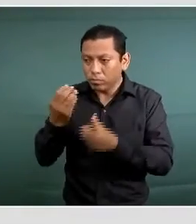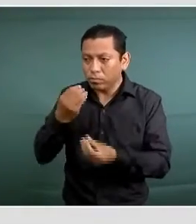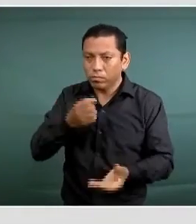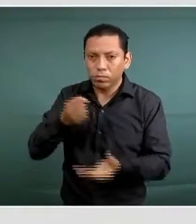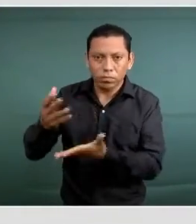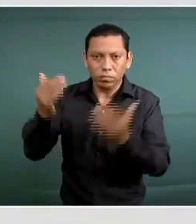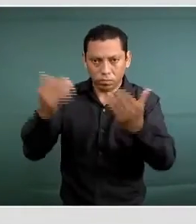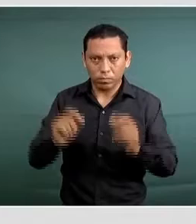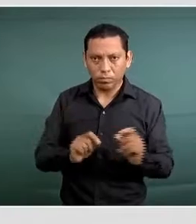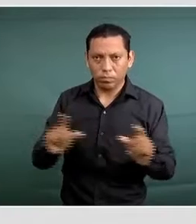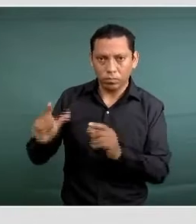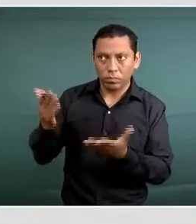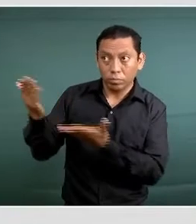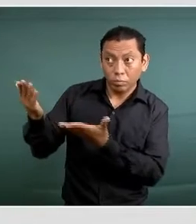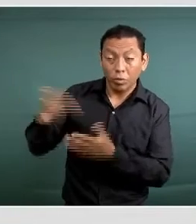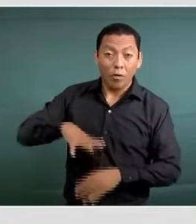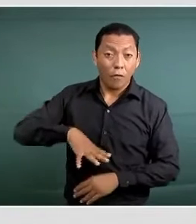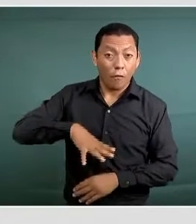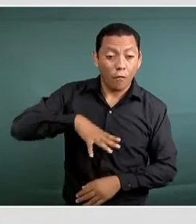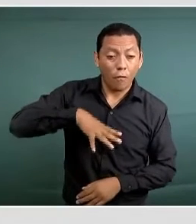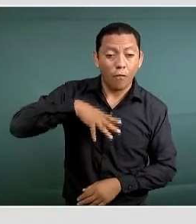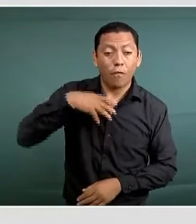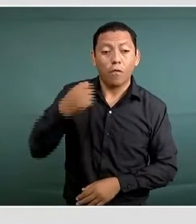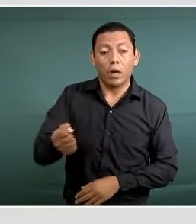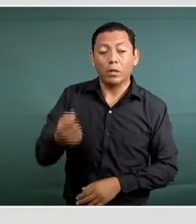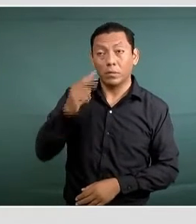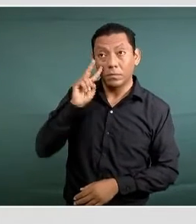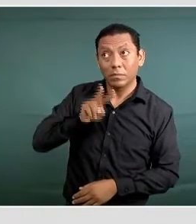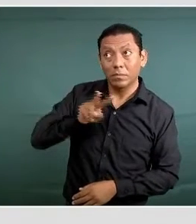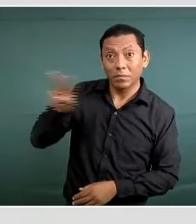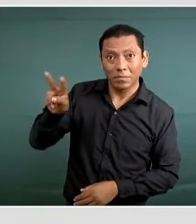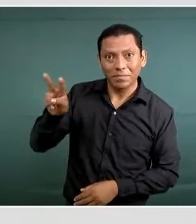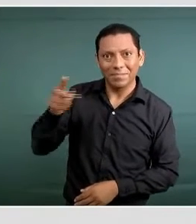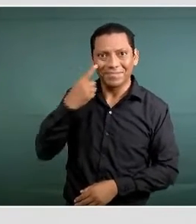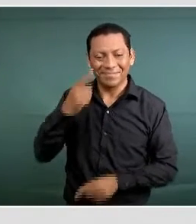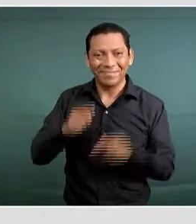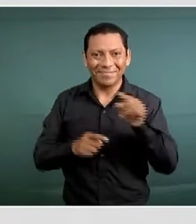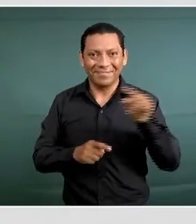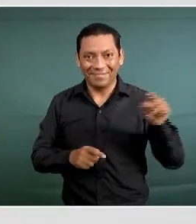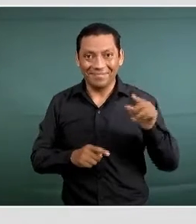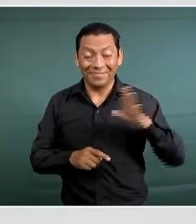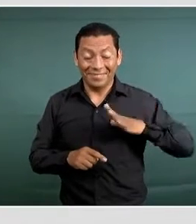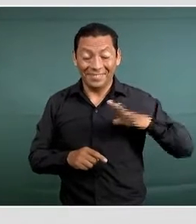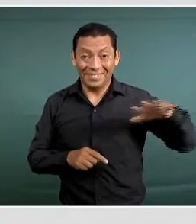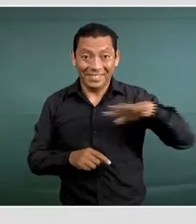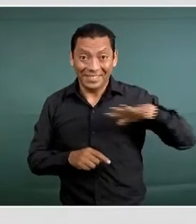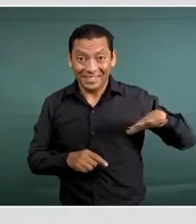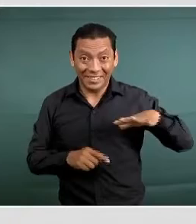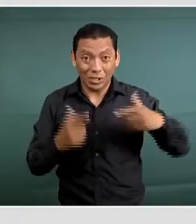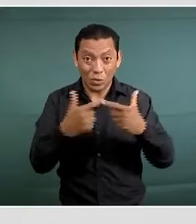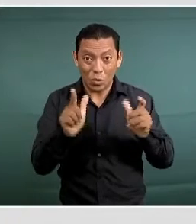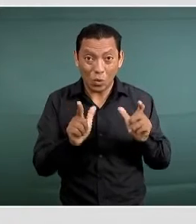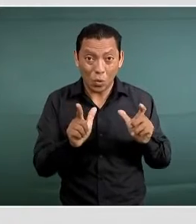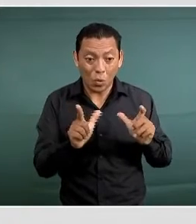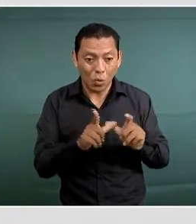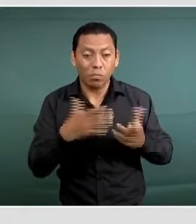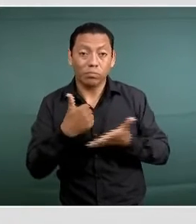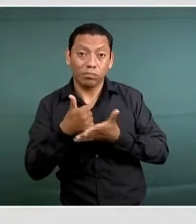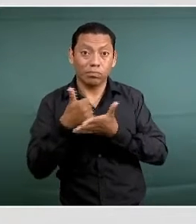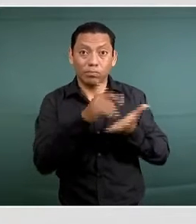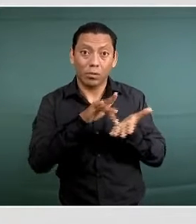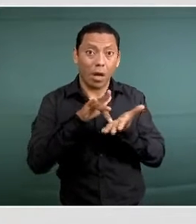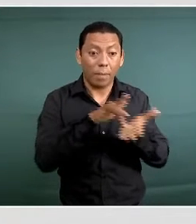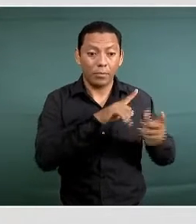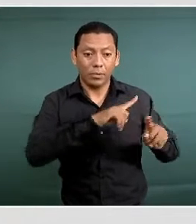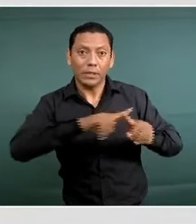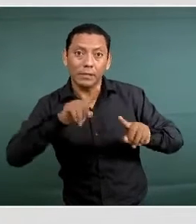siguiente. Un gran esfuerzo institucional. En el lado izquierdo de la pantalla, una brigada PIAE, una brigada